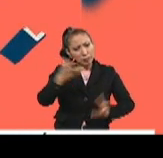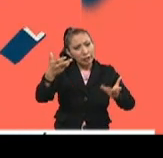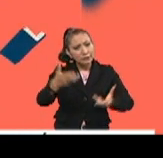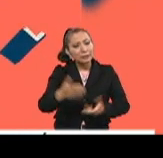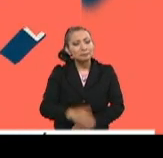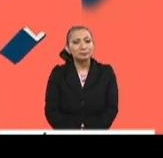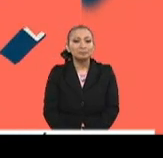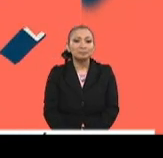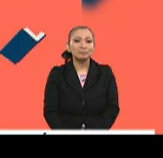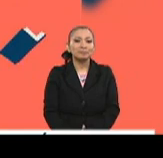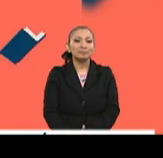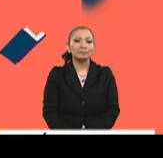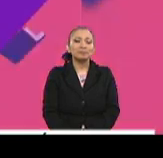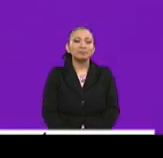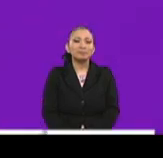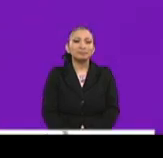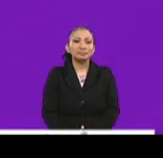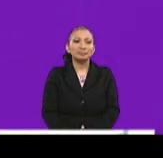oportunidad.